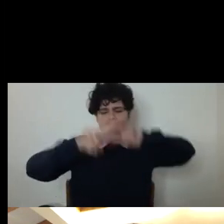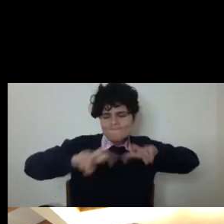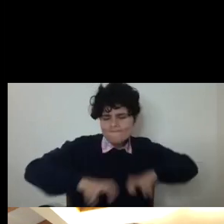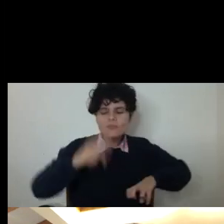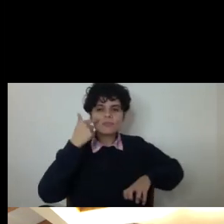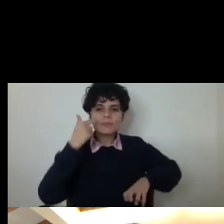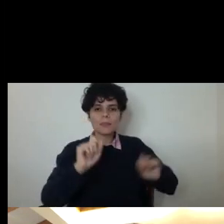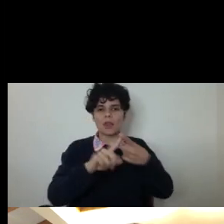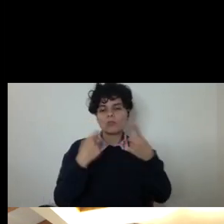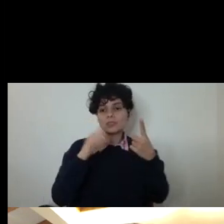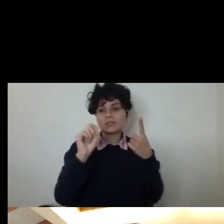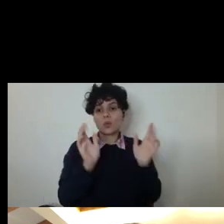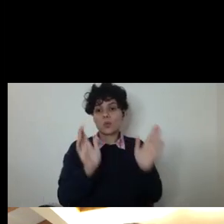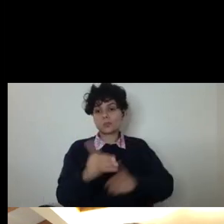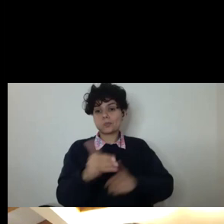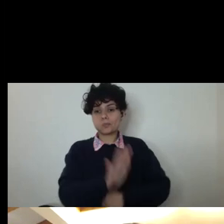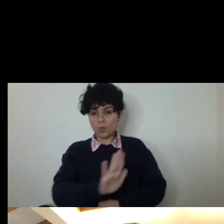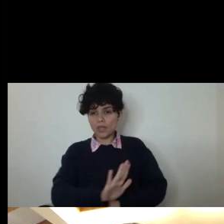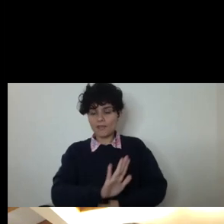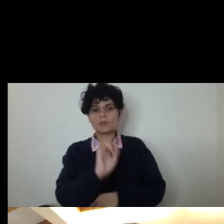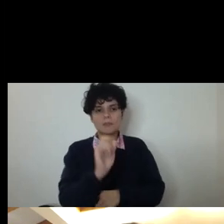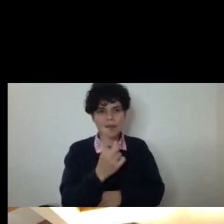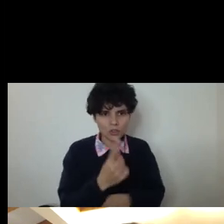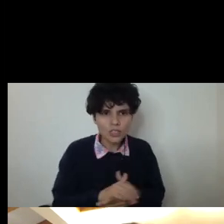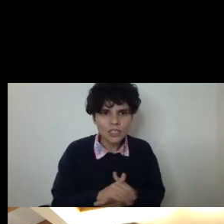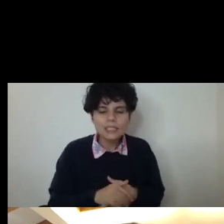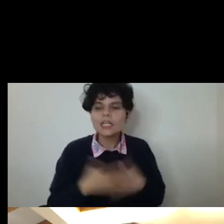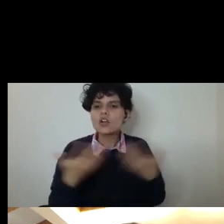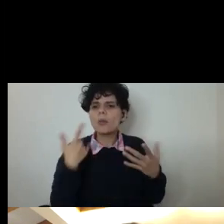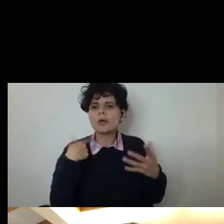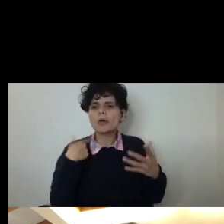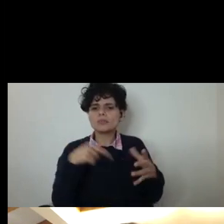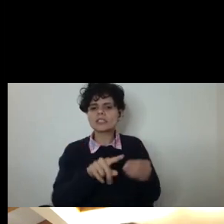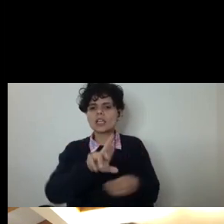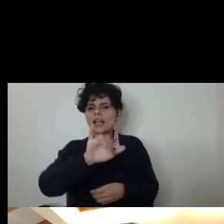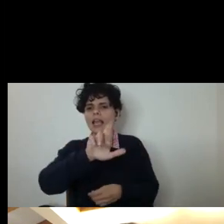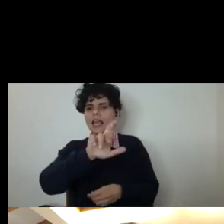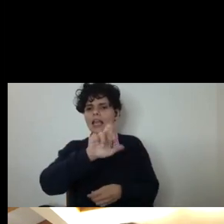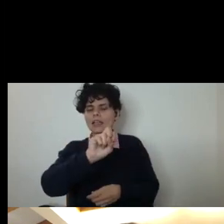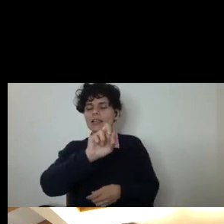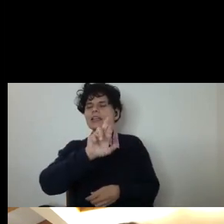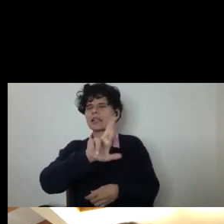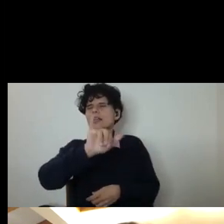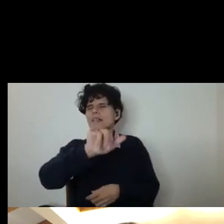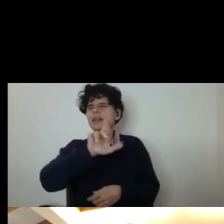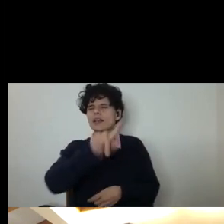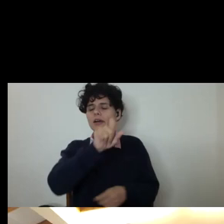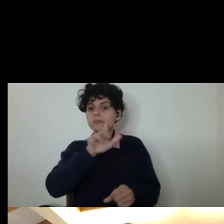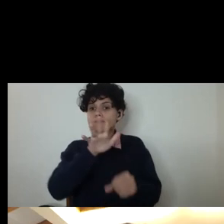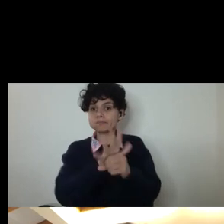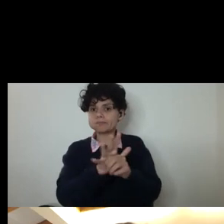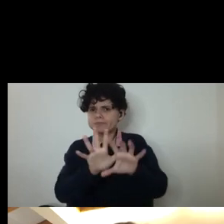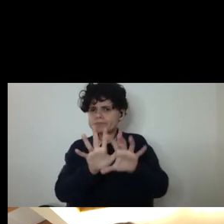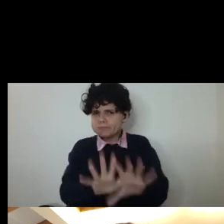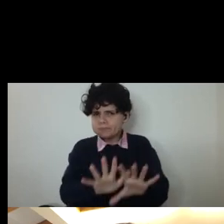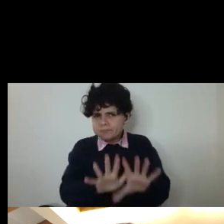con la llegada de señales de calcio al núcleo si teníamos inhibidos los receptores de granulina. Ese es como el punto central,